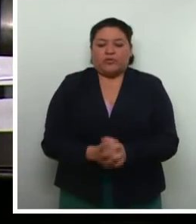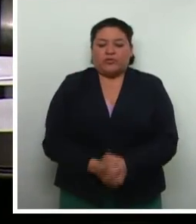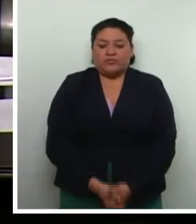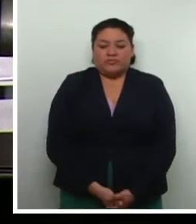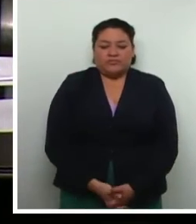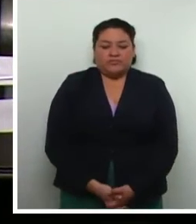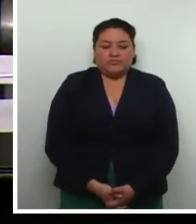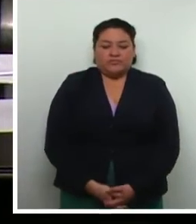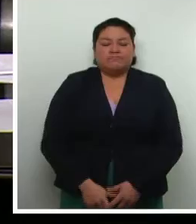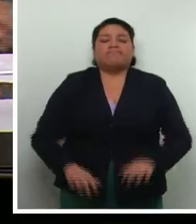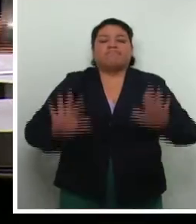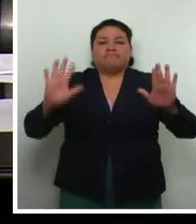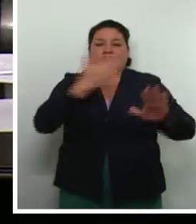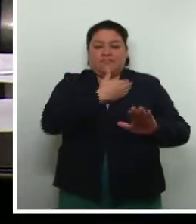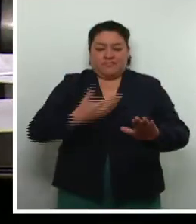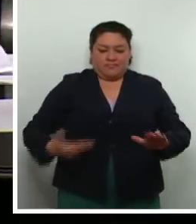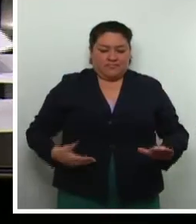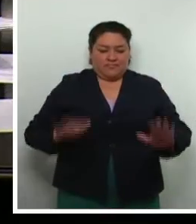A ver, presidente.